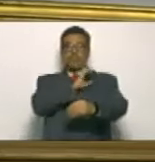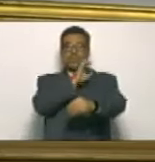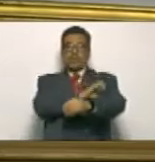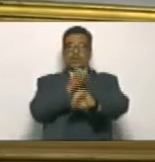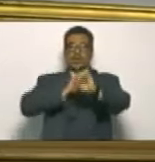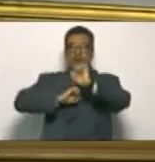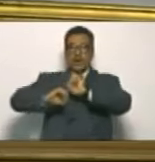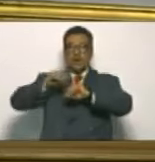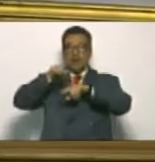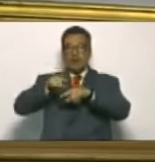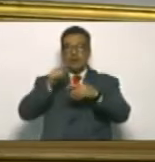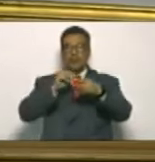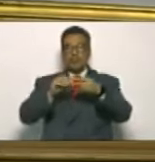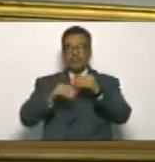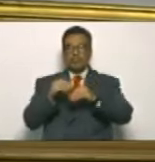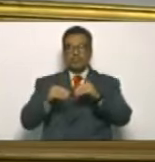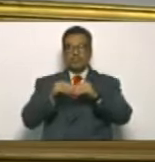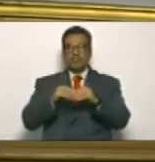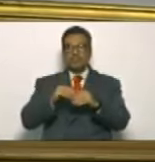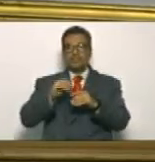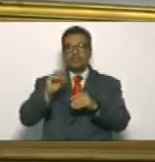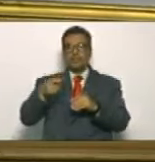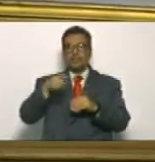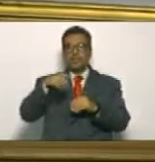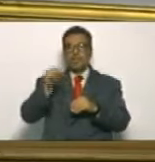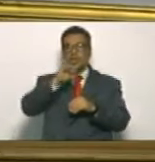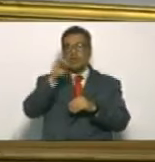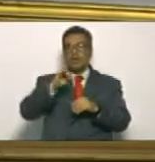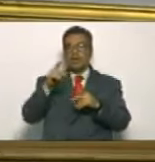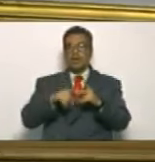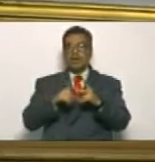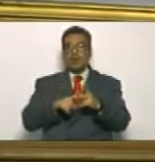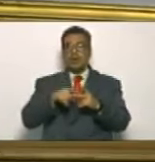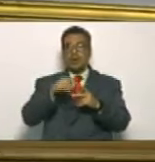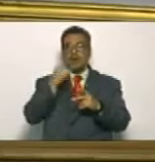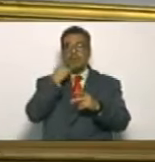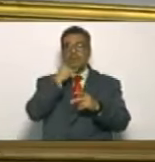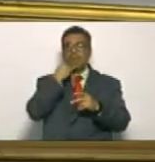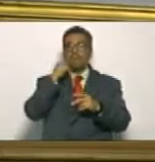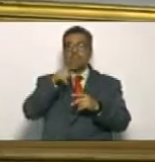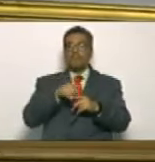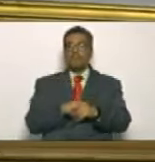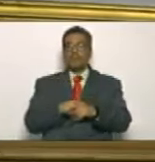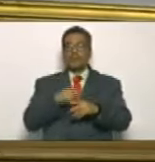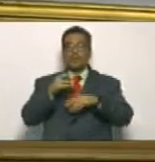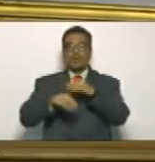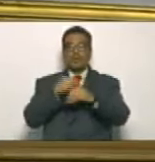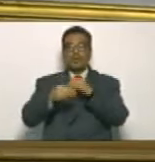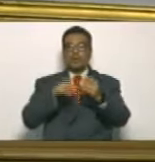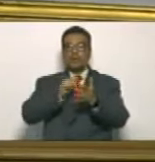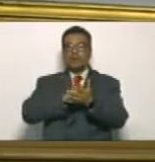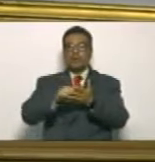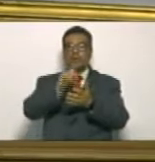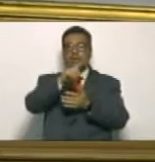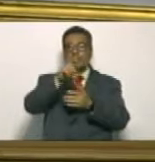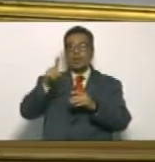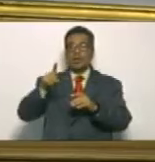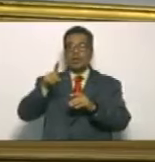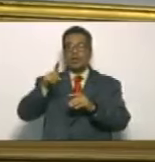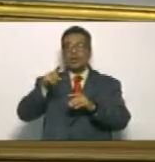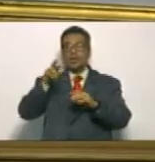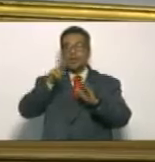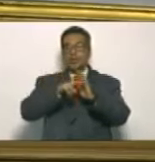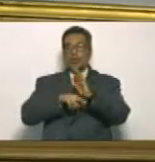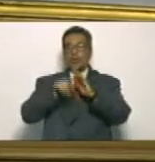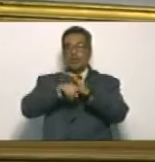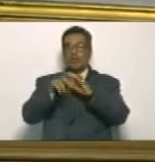repudio y condena la escalada de violencia en la franja de Gaza por parte del sionismo israelí de conformidad con lo establecido en el artículo 111 del Reglamento